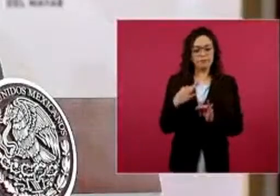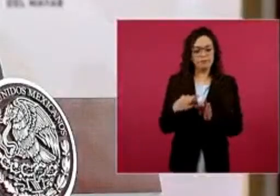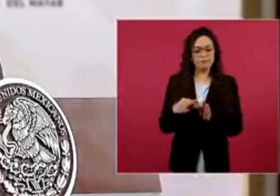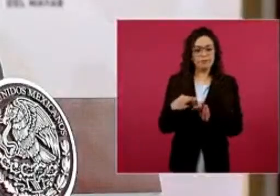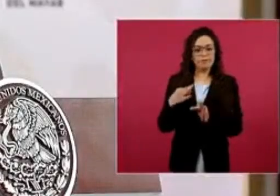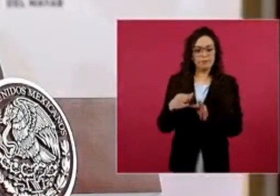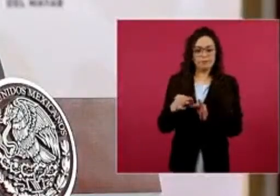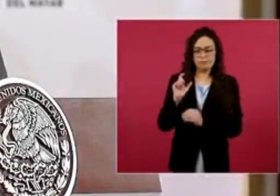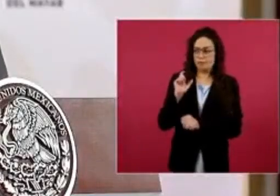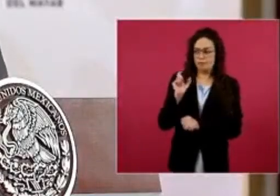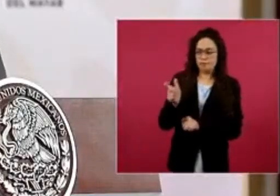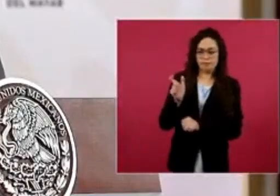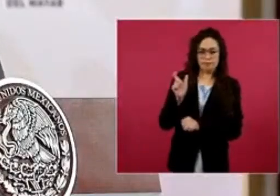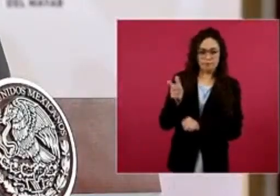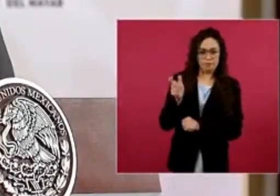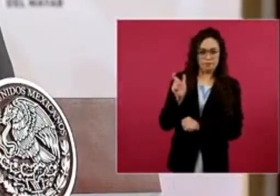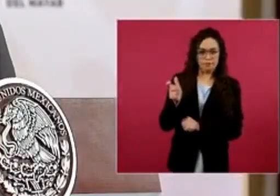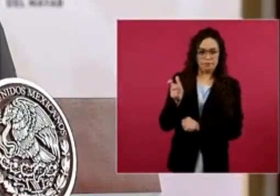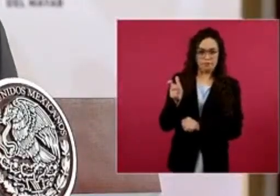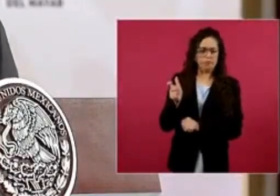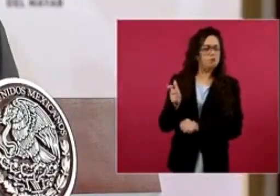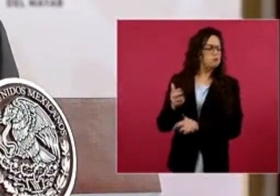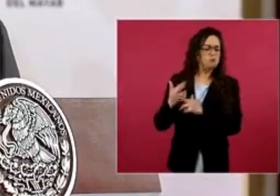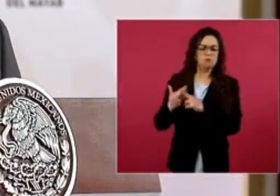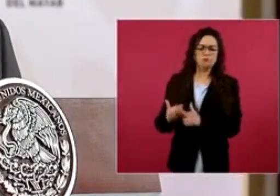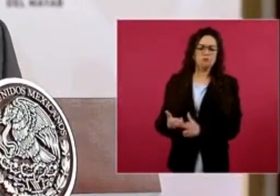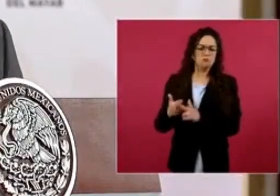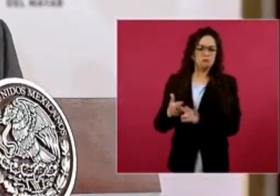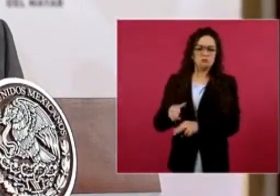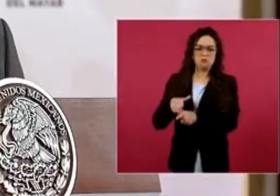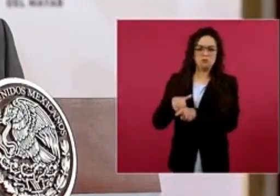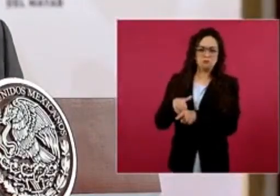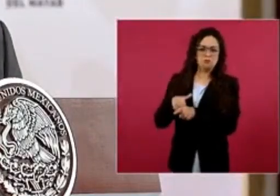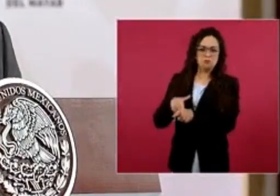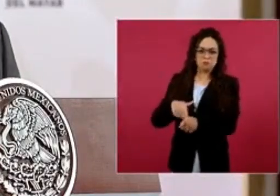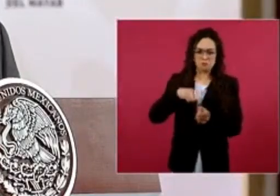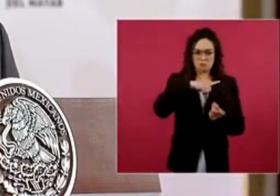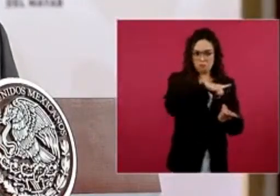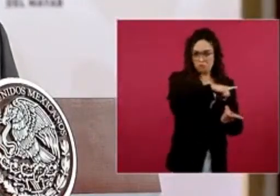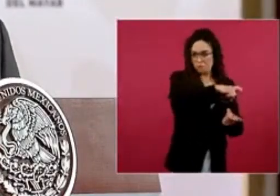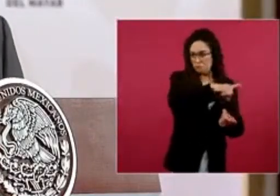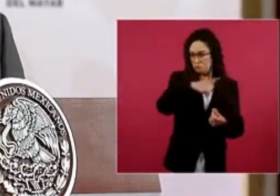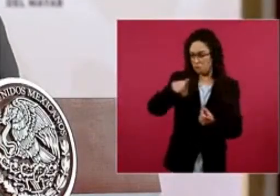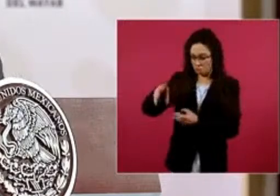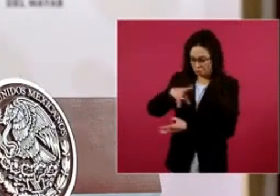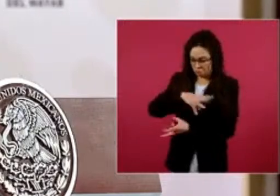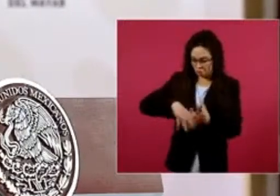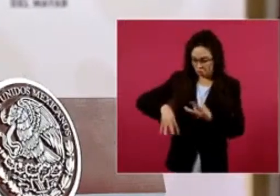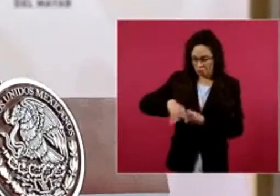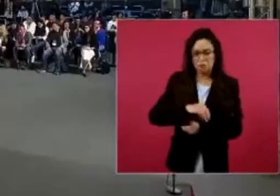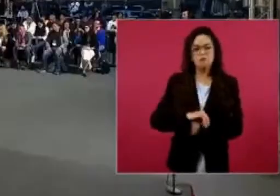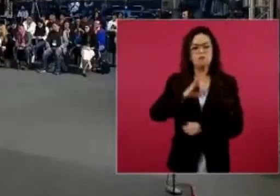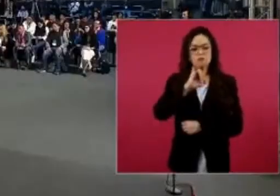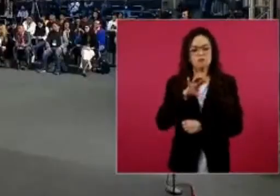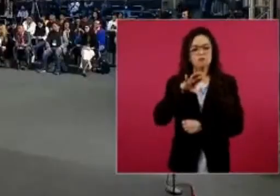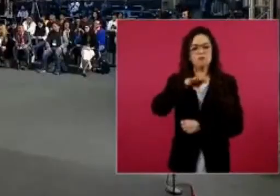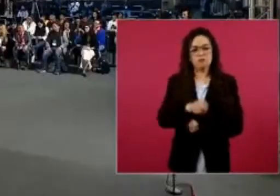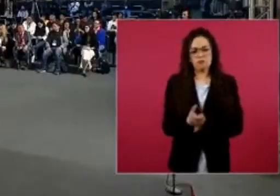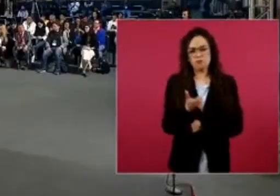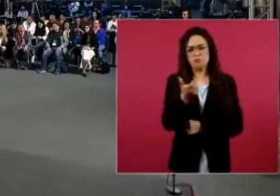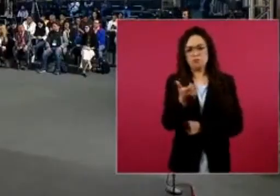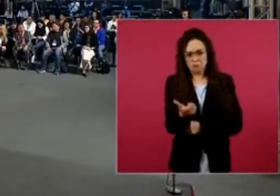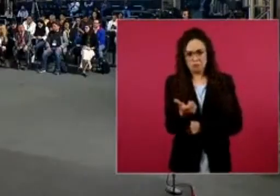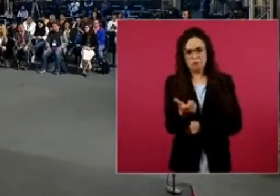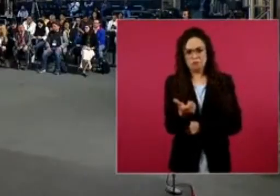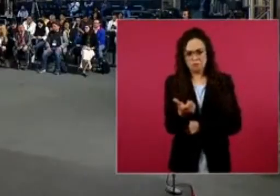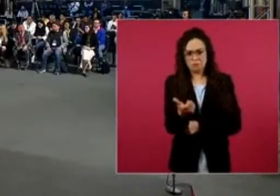y hay recursos suficientes, o sea, los ingresos alcanzan. Le voy a mostrar una gráfica